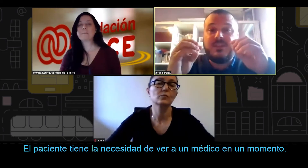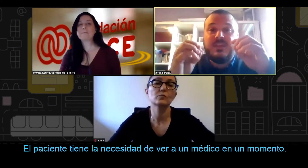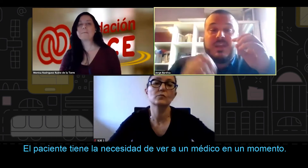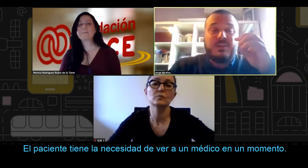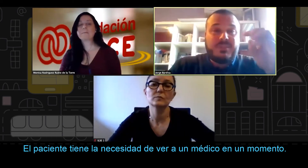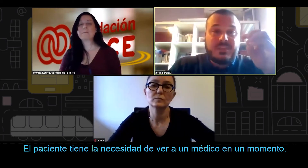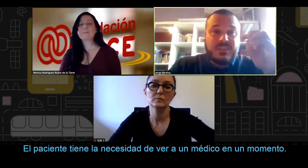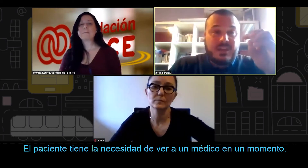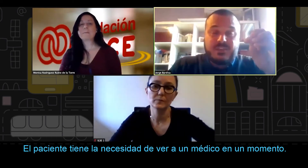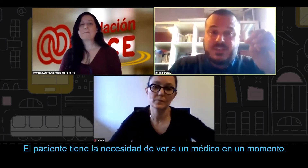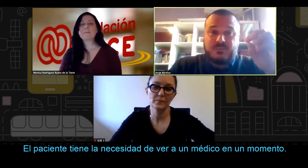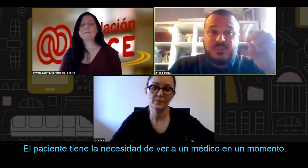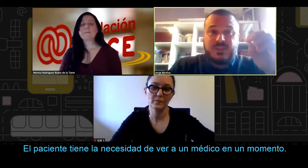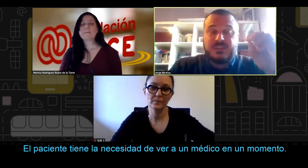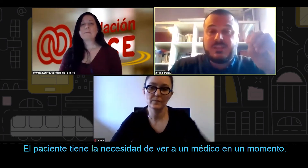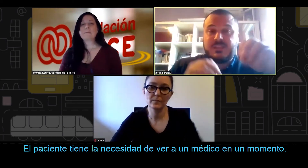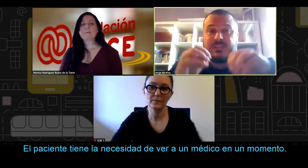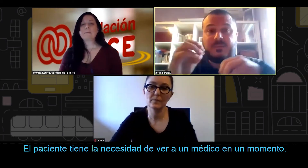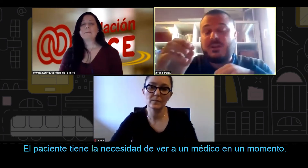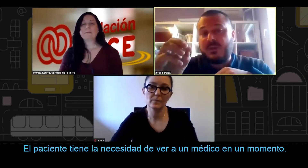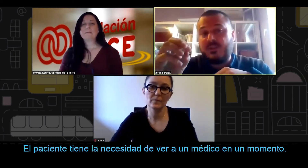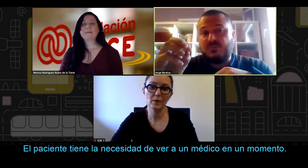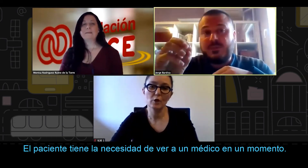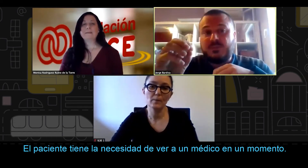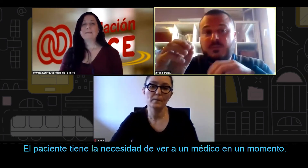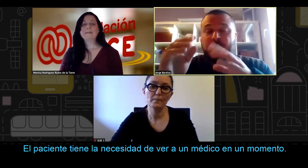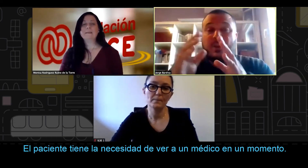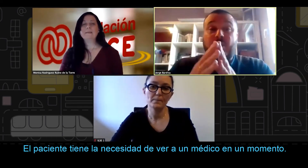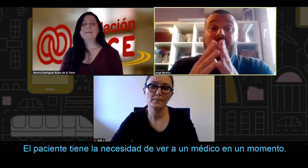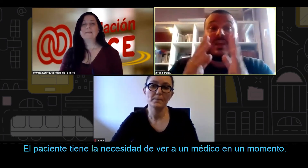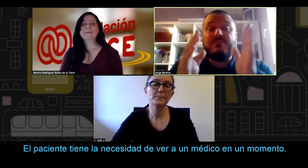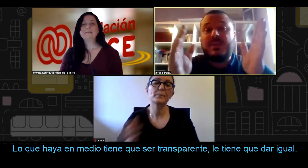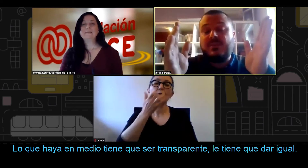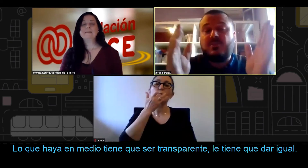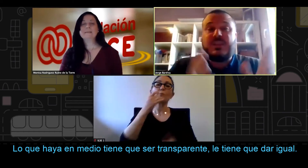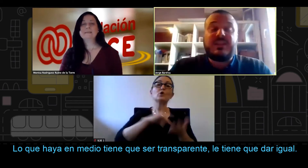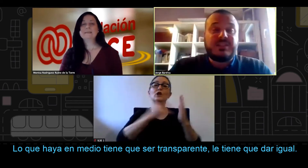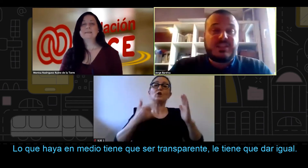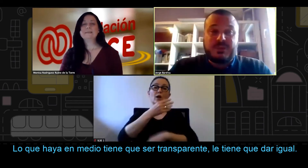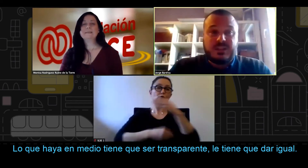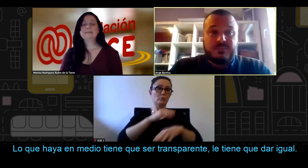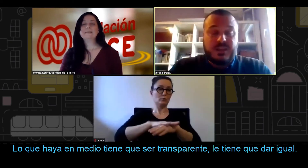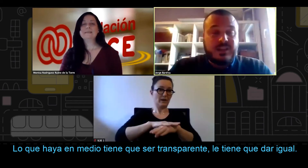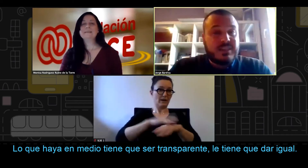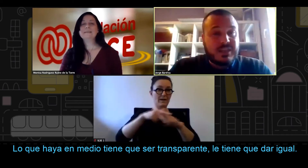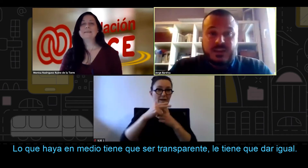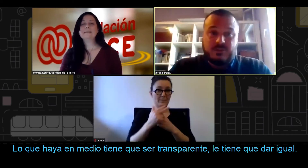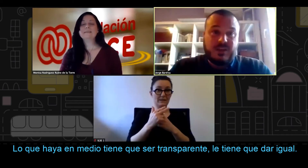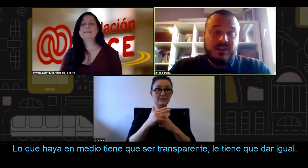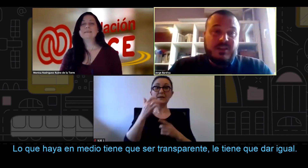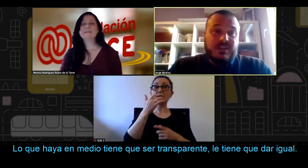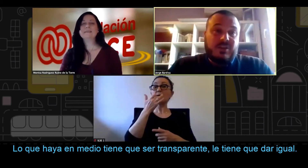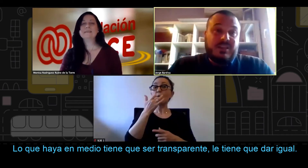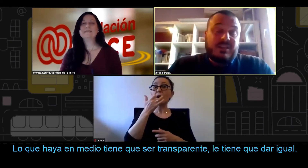hacer? El paciente tiene la necesidad, como decía antes, de ver a un médico en un momento. Lo que haya en medio tiene que ser transparente para él, le tiene que dar